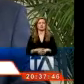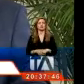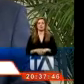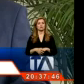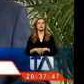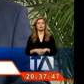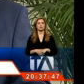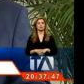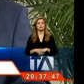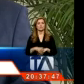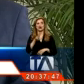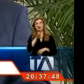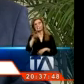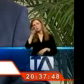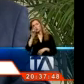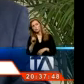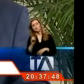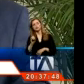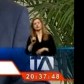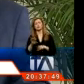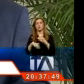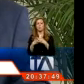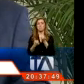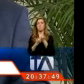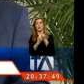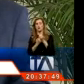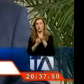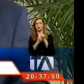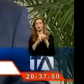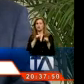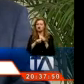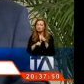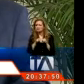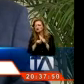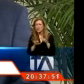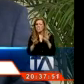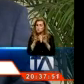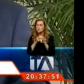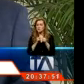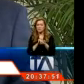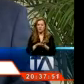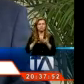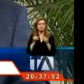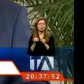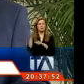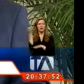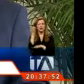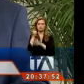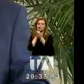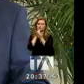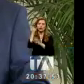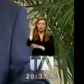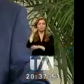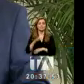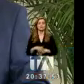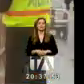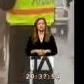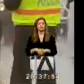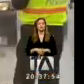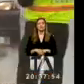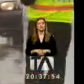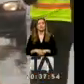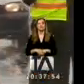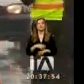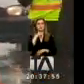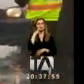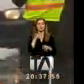30% existen todos los sistemas de apoyo en caso de que se genere algún percance, ya sea por el clima durante los traslados. En el